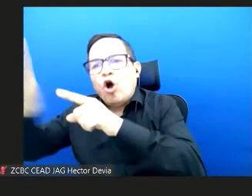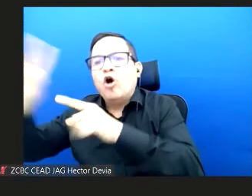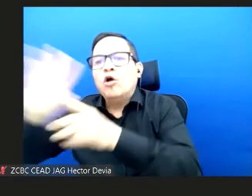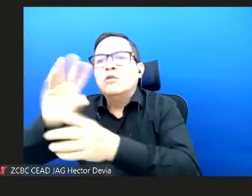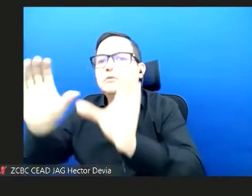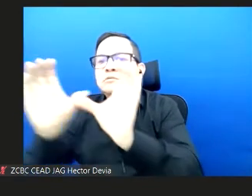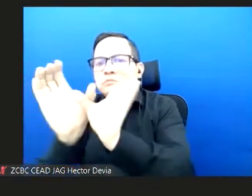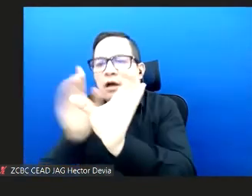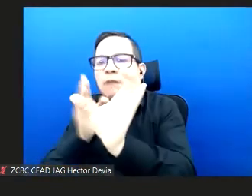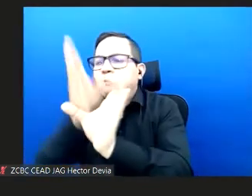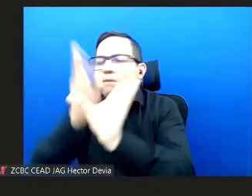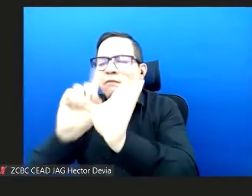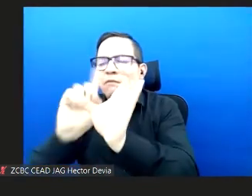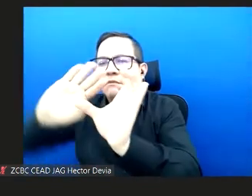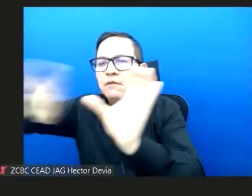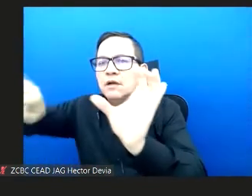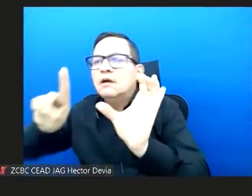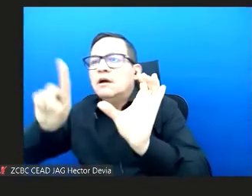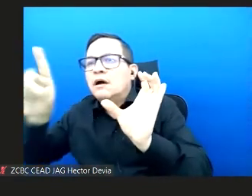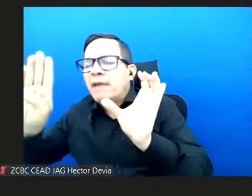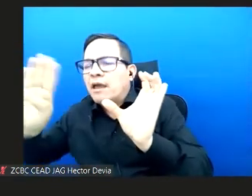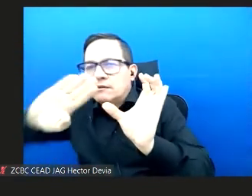A que no pertenecen